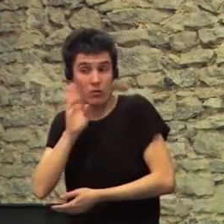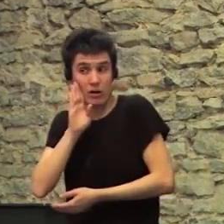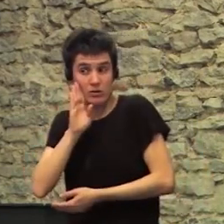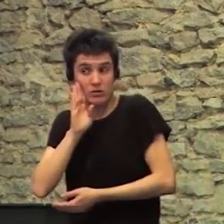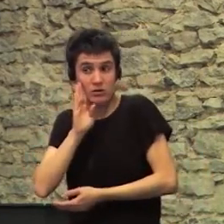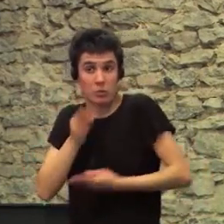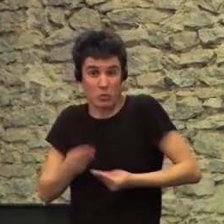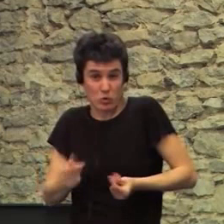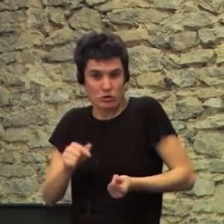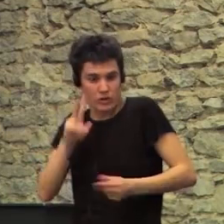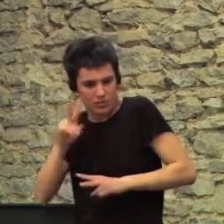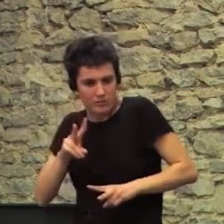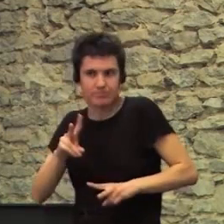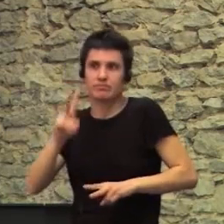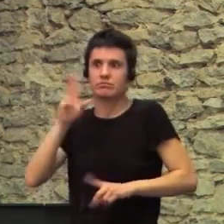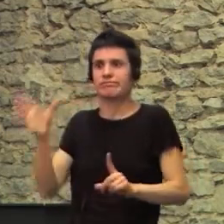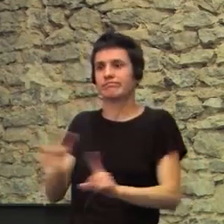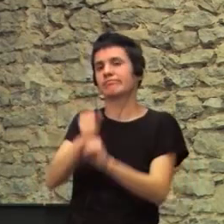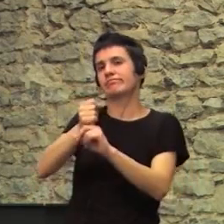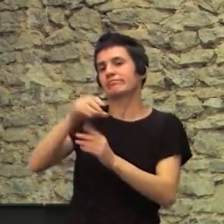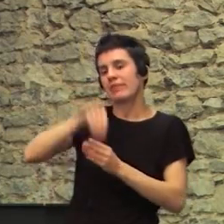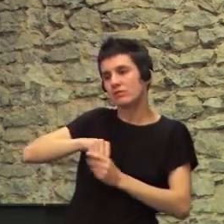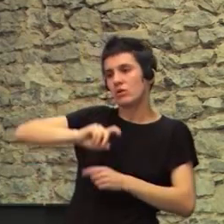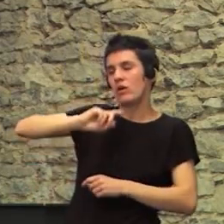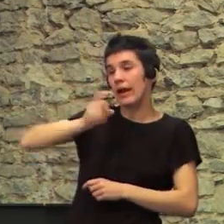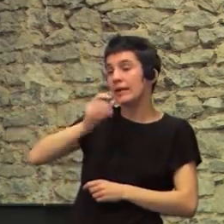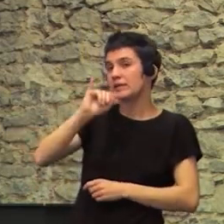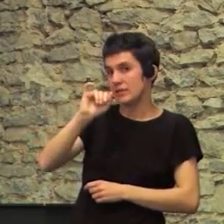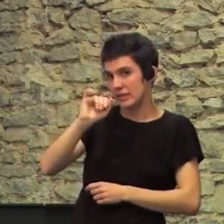pues no lo pasó, se vio que era XY. Entonces,